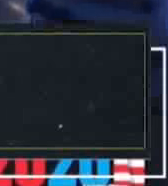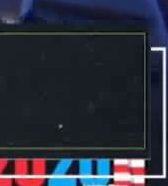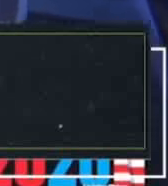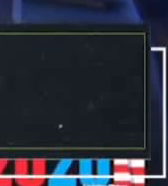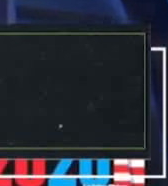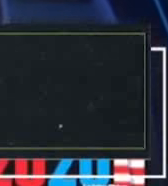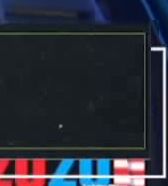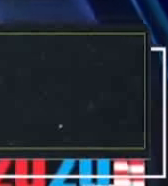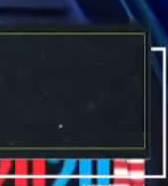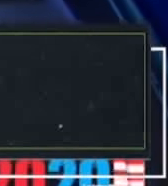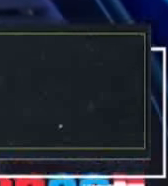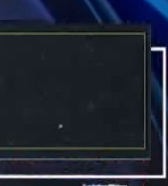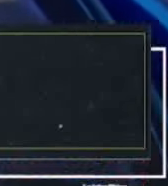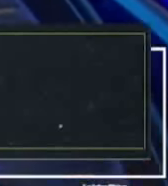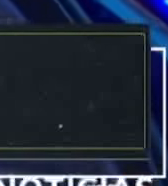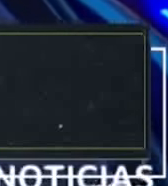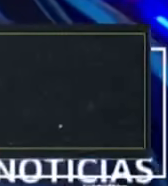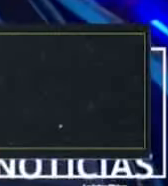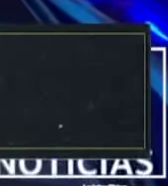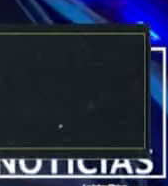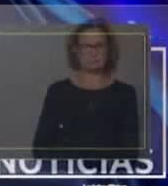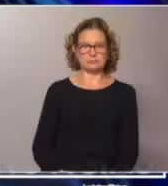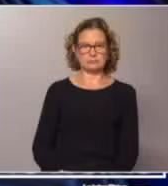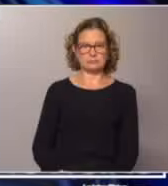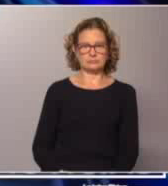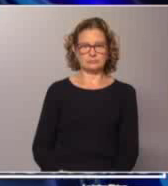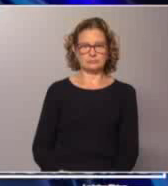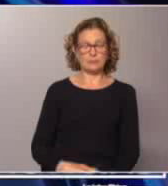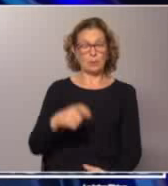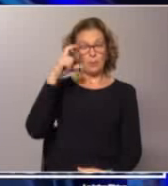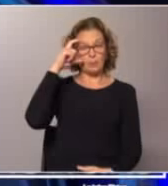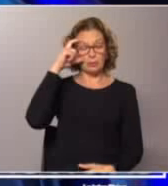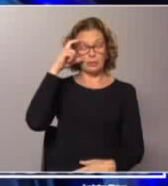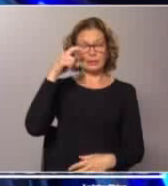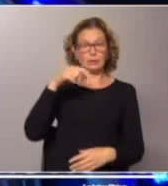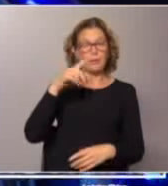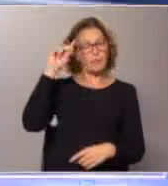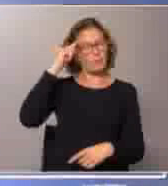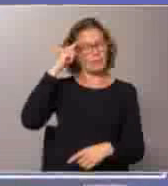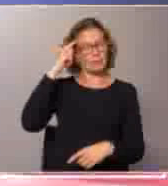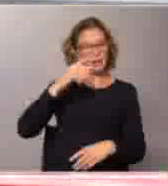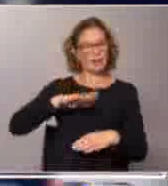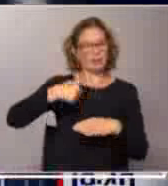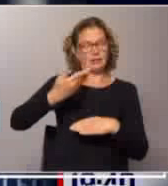y en bici proyectan como presidente electo de eeuu